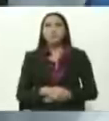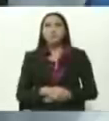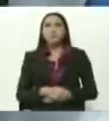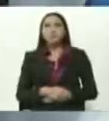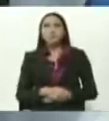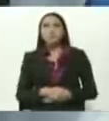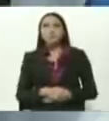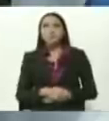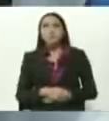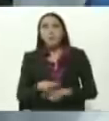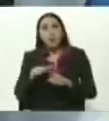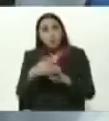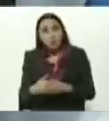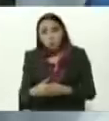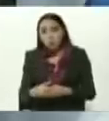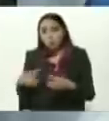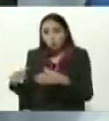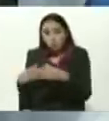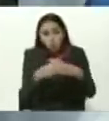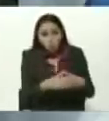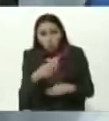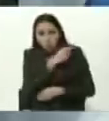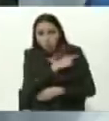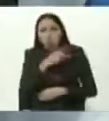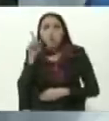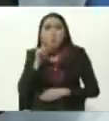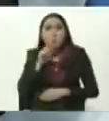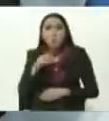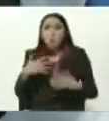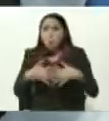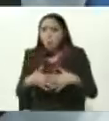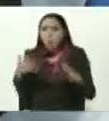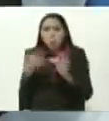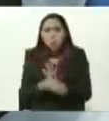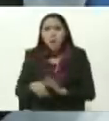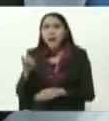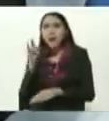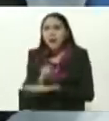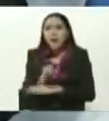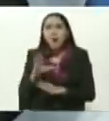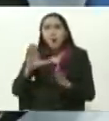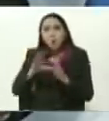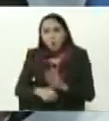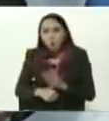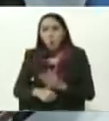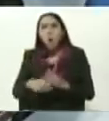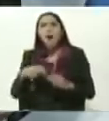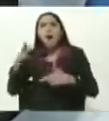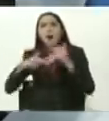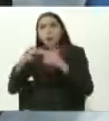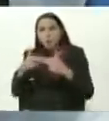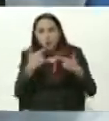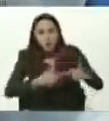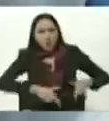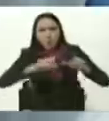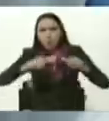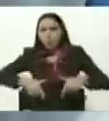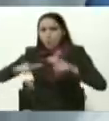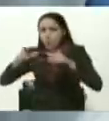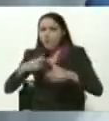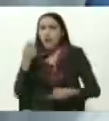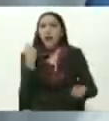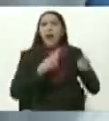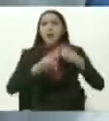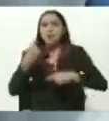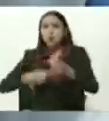Los delitos de estos falsos empresarios a imputar son los de estafa inmobiliaria y asociación. Y